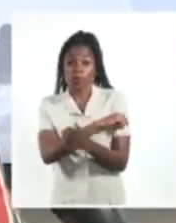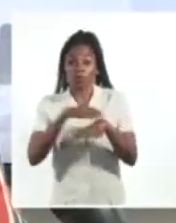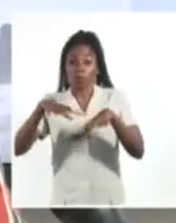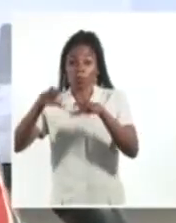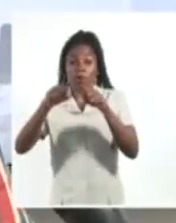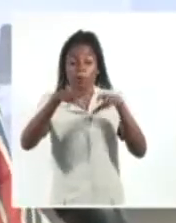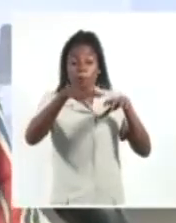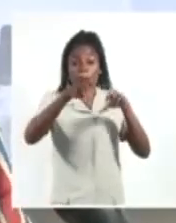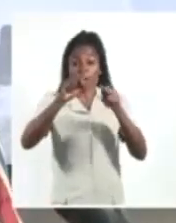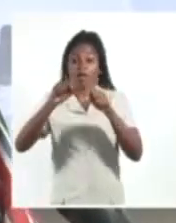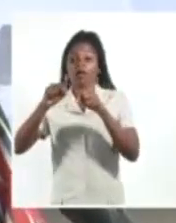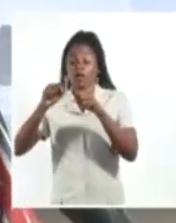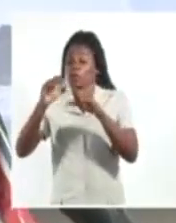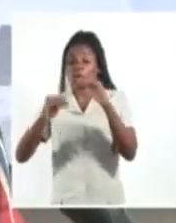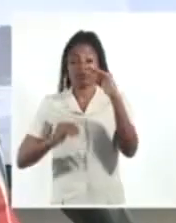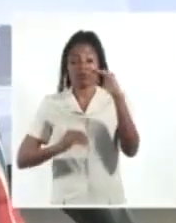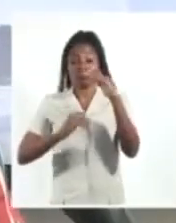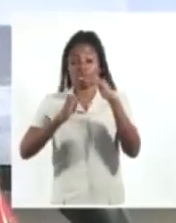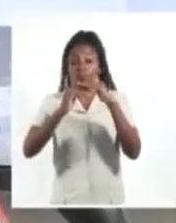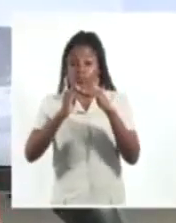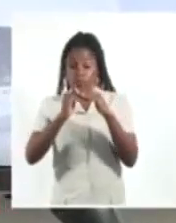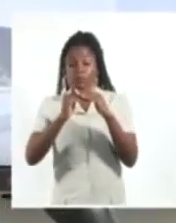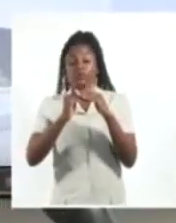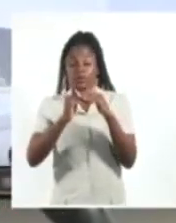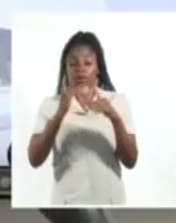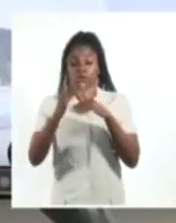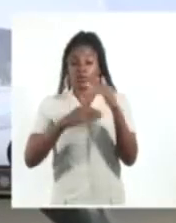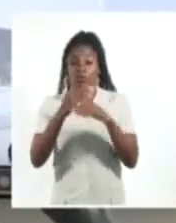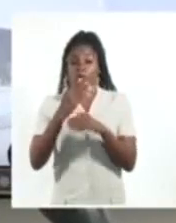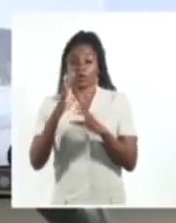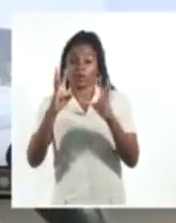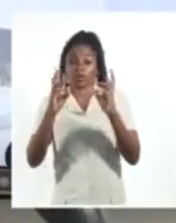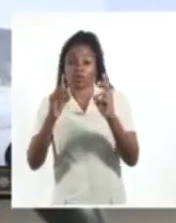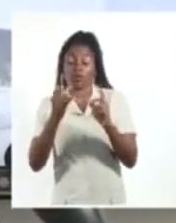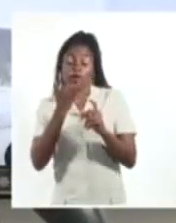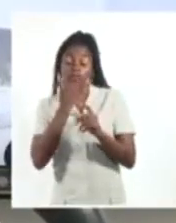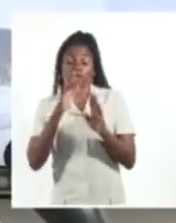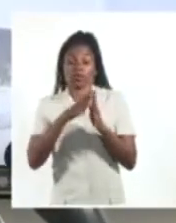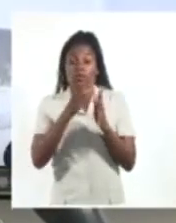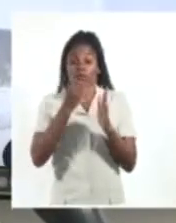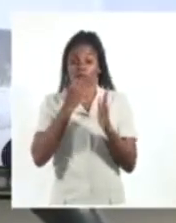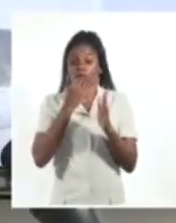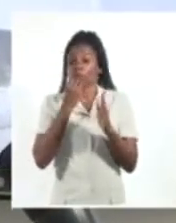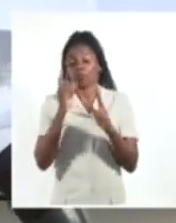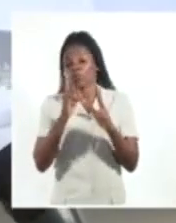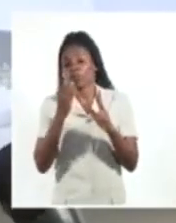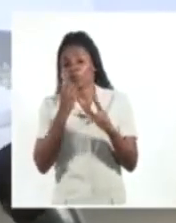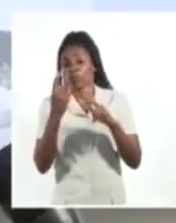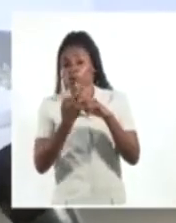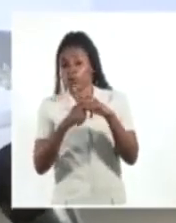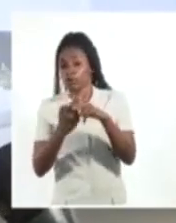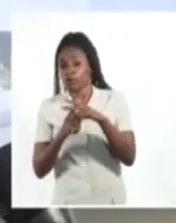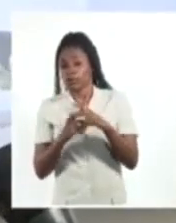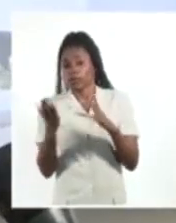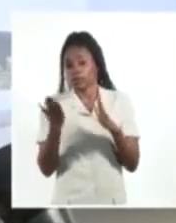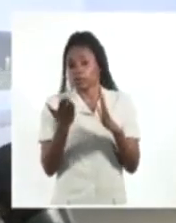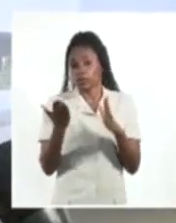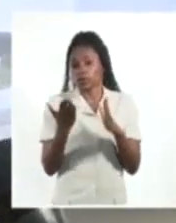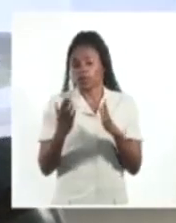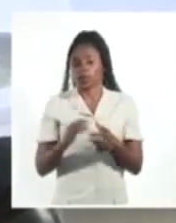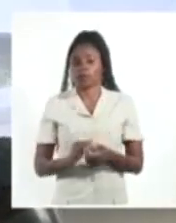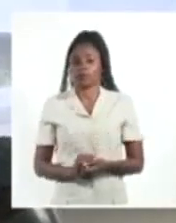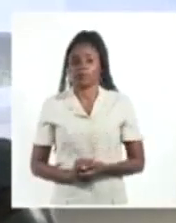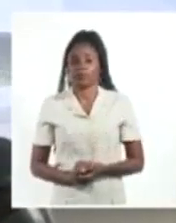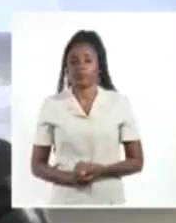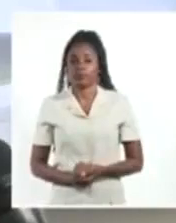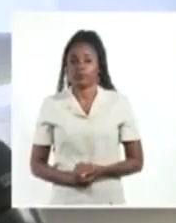demanda que ha sido elevado. Y bueno, la combinación de estos factores es lo que trae como resultado las afectaciones que hemos tenido, que no pudimos realmente poder servir la